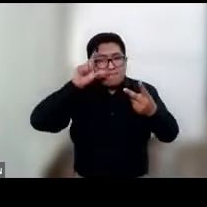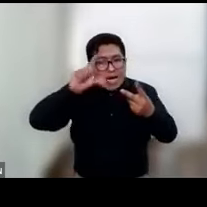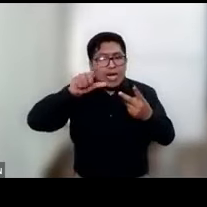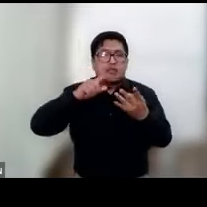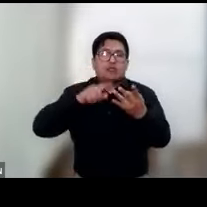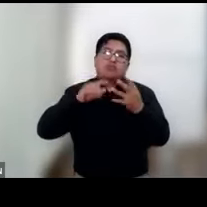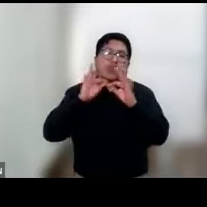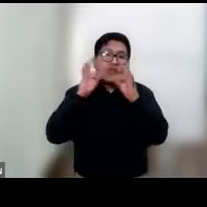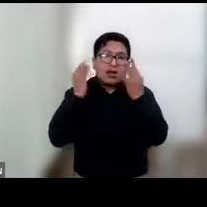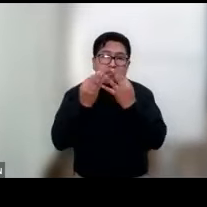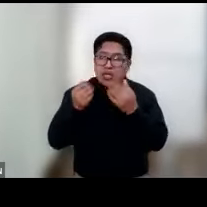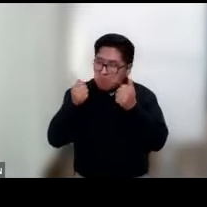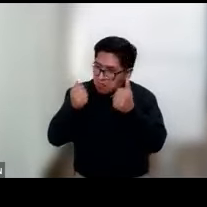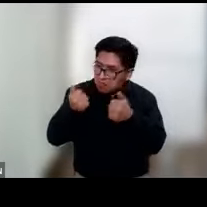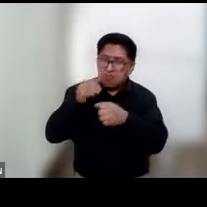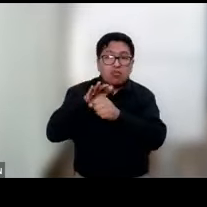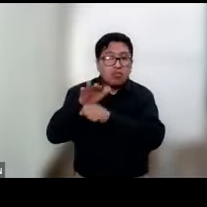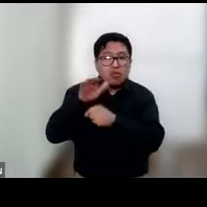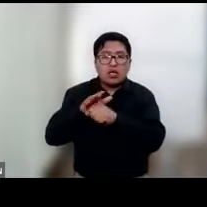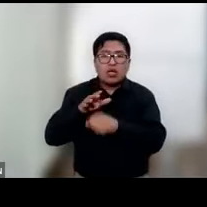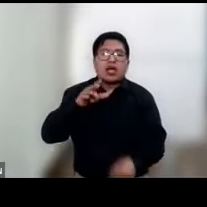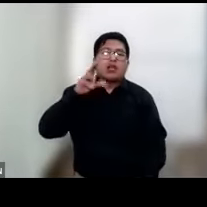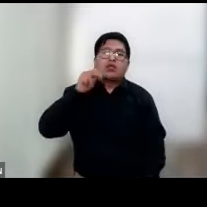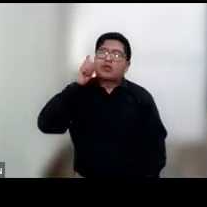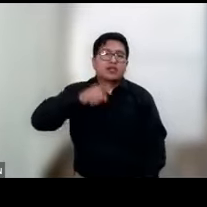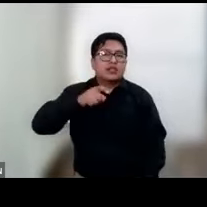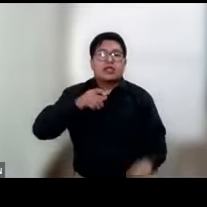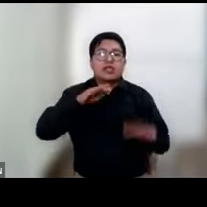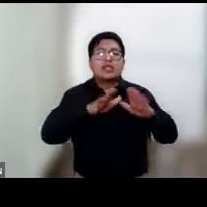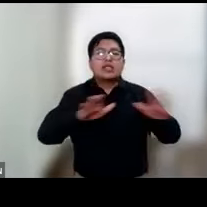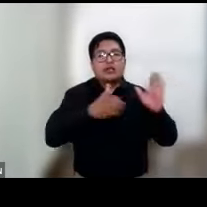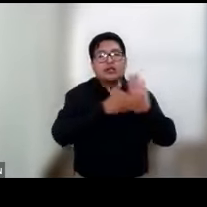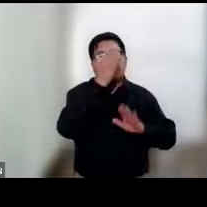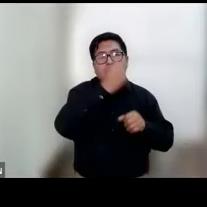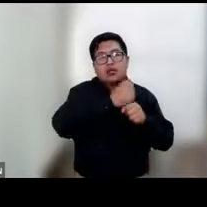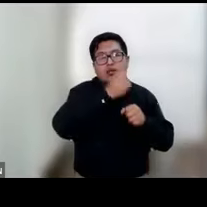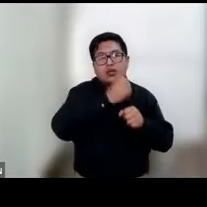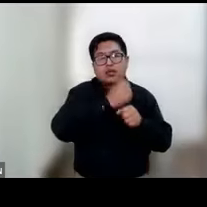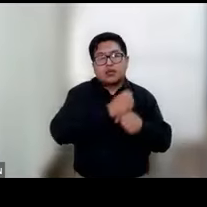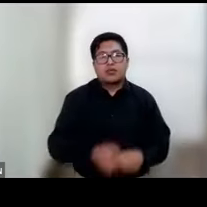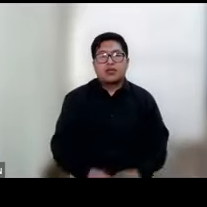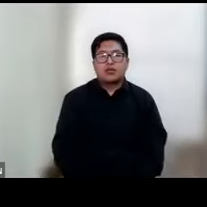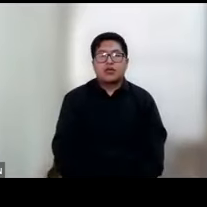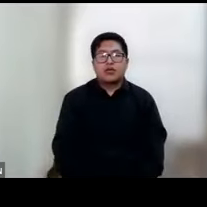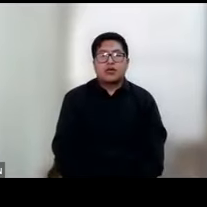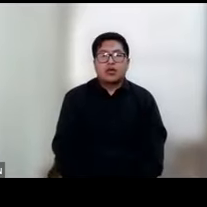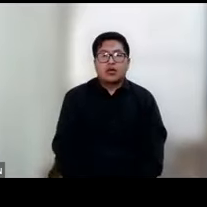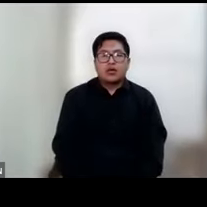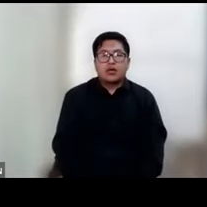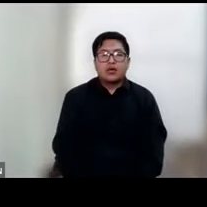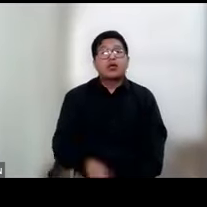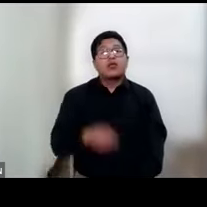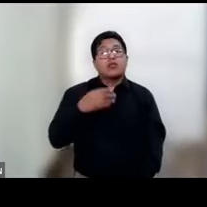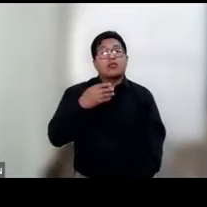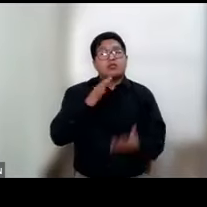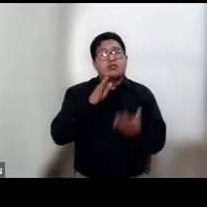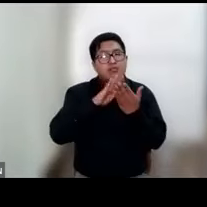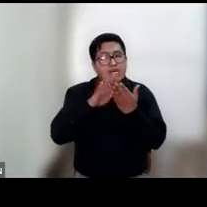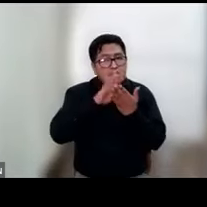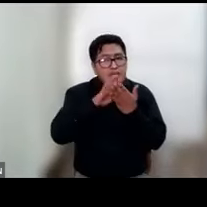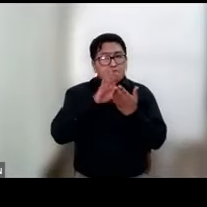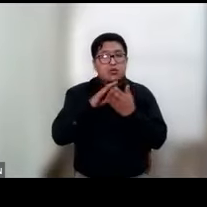necesiten no necesiten sacar a los niños no sé de por qué de las